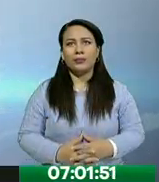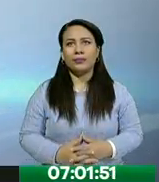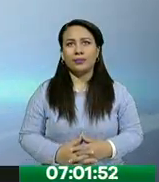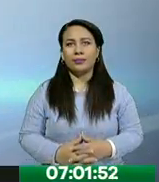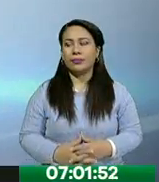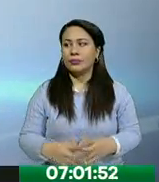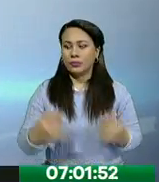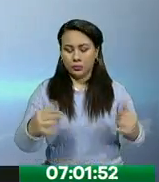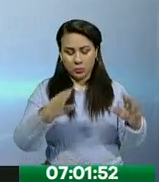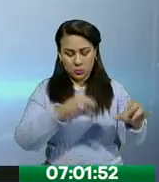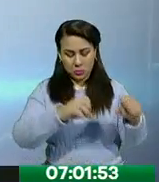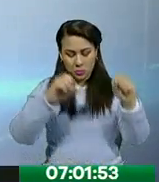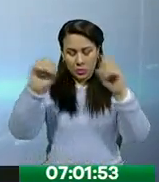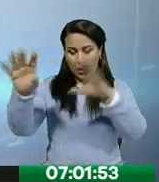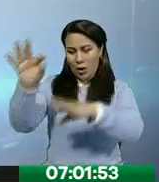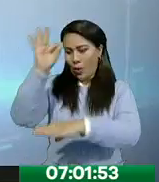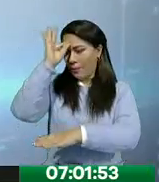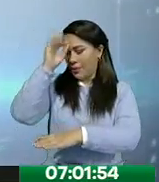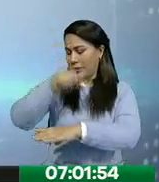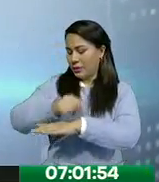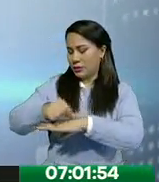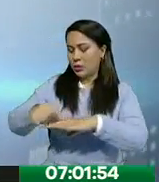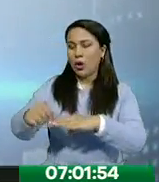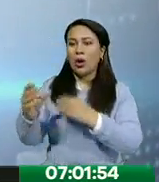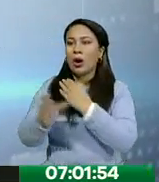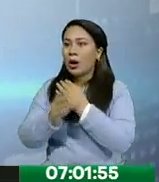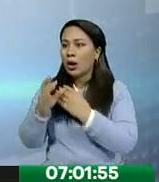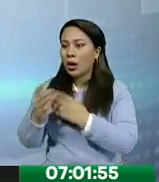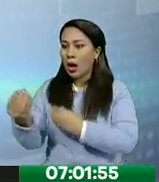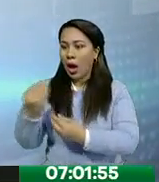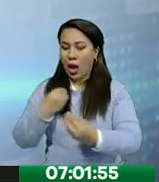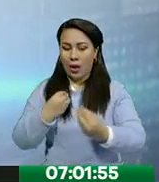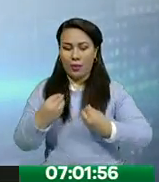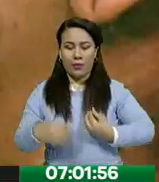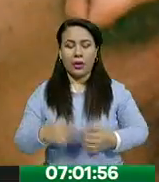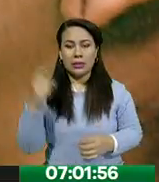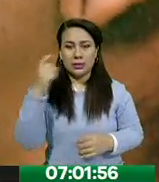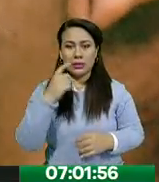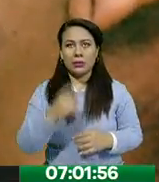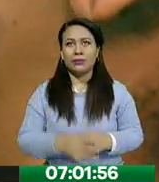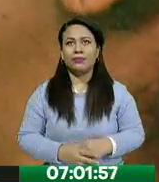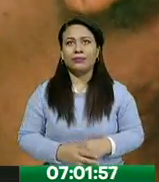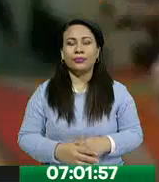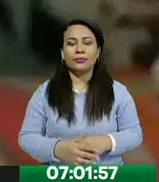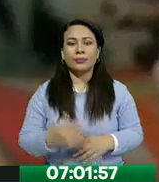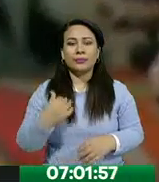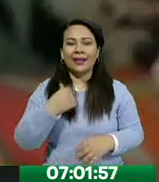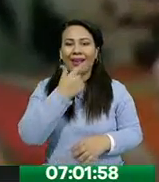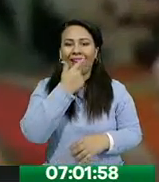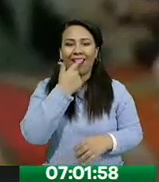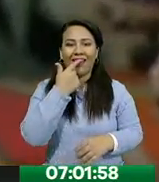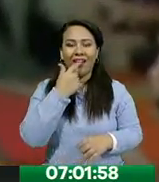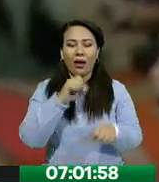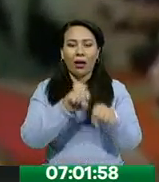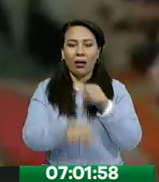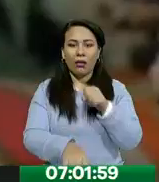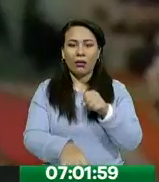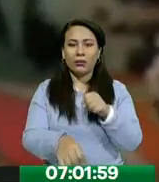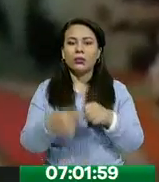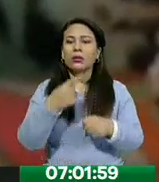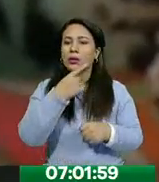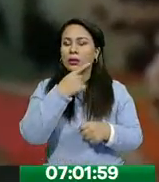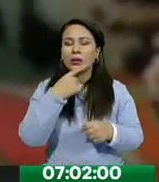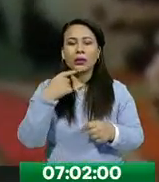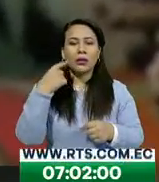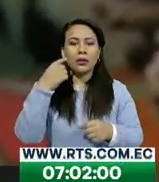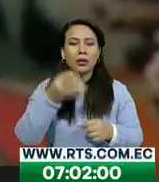que ser operada por recomendación o sugerencia del médico legista de turno. Tengo quebrado un diente, cosida la boca y fracturé la nariz,